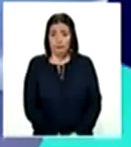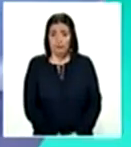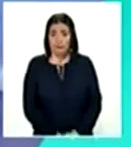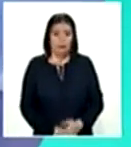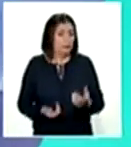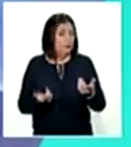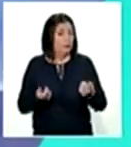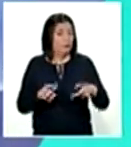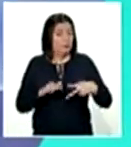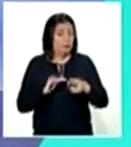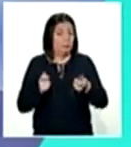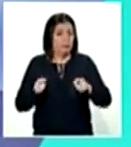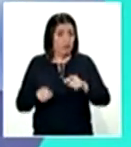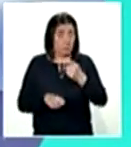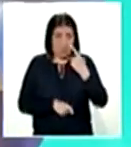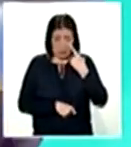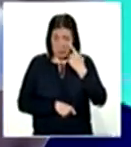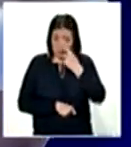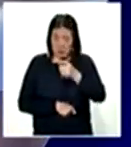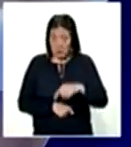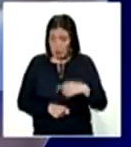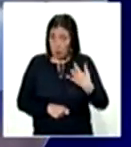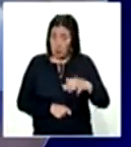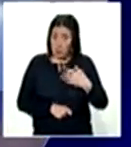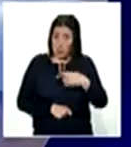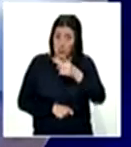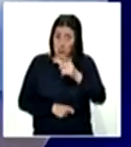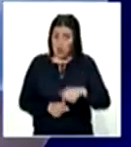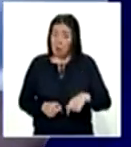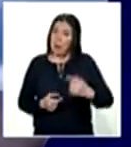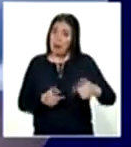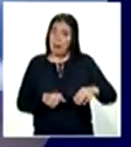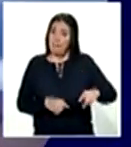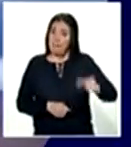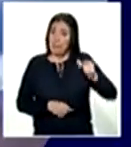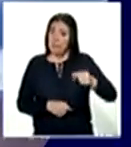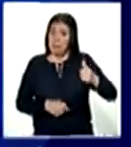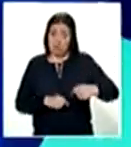Pausa y al volver conozca el sorprendente perrito con marcapaso.